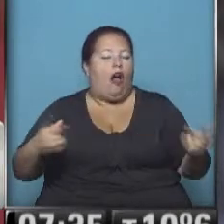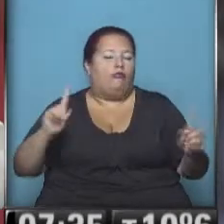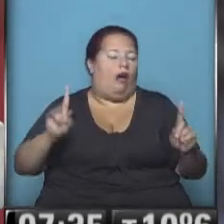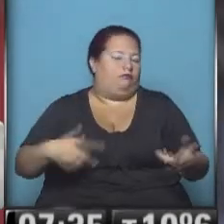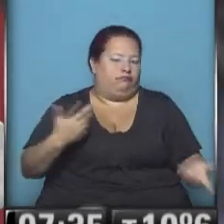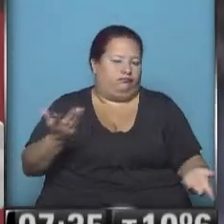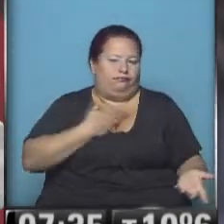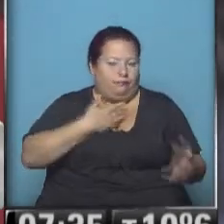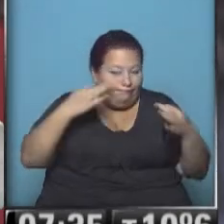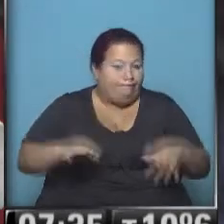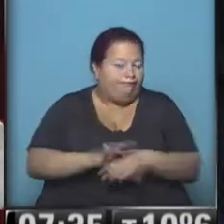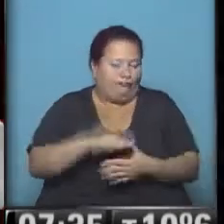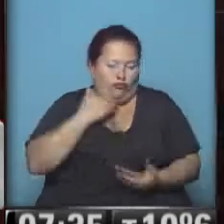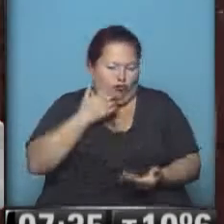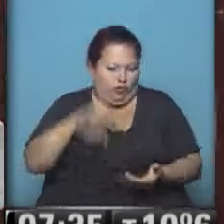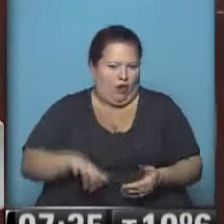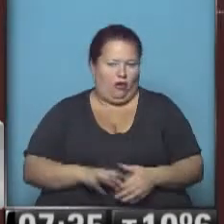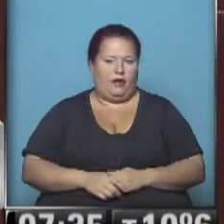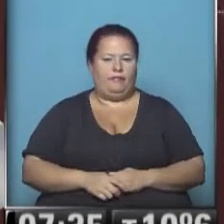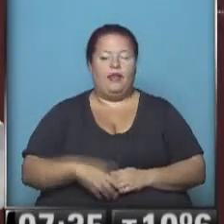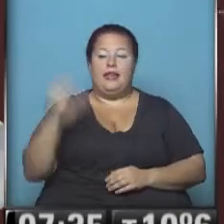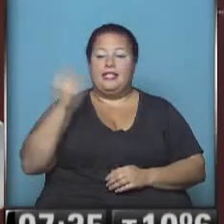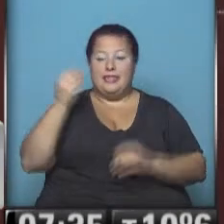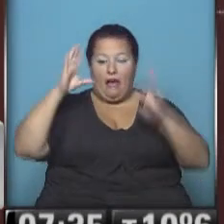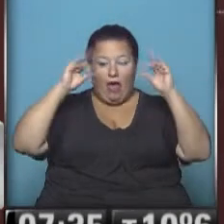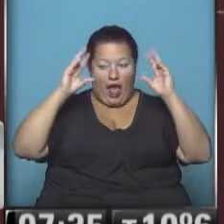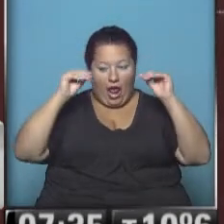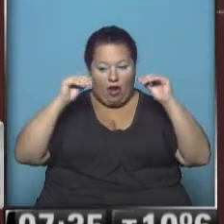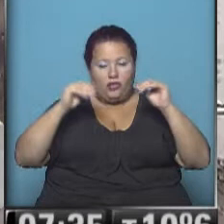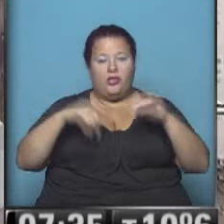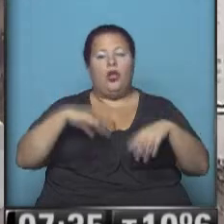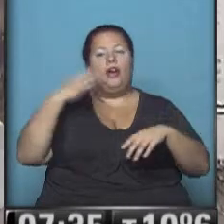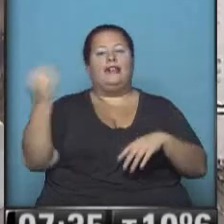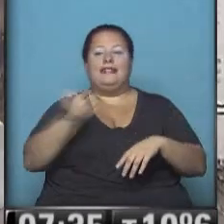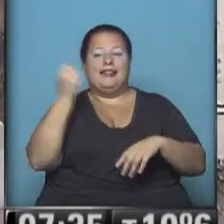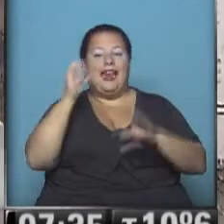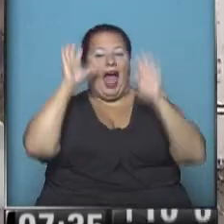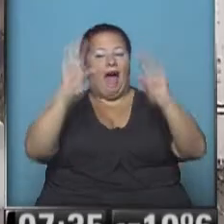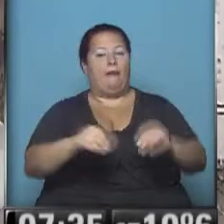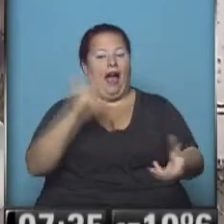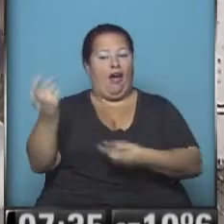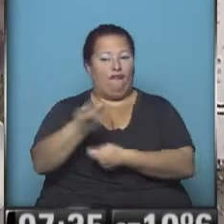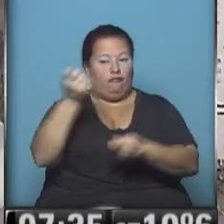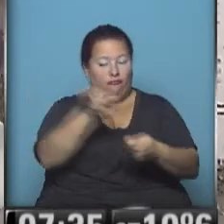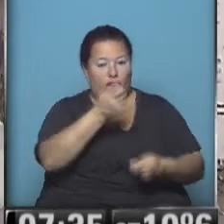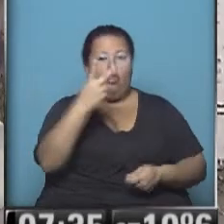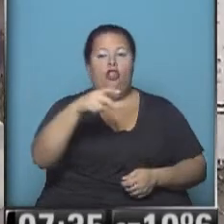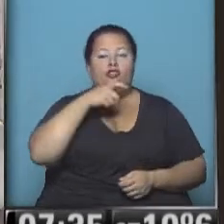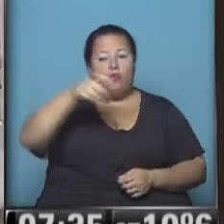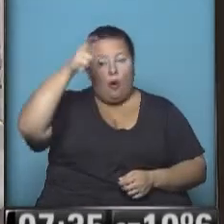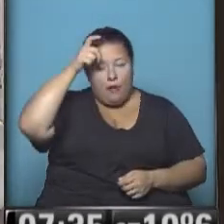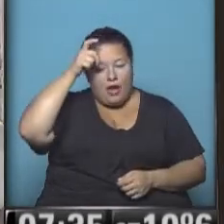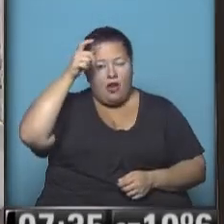no podemos determinar en este momento el sábado por la noche cuando intentaban apagar el incendio dos bomberos